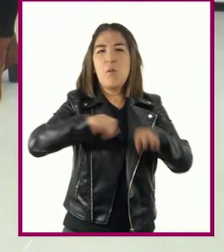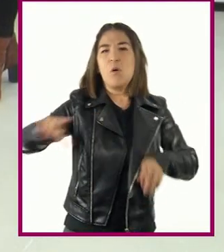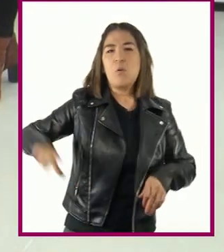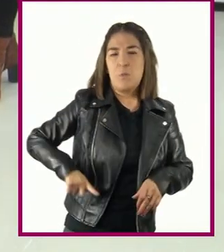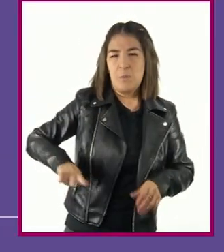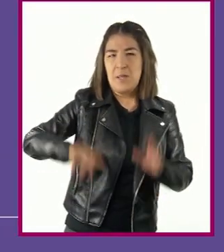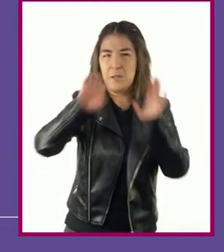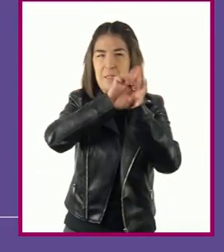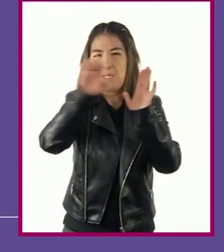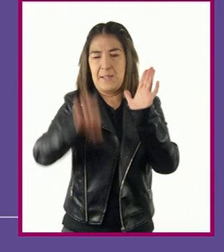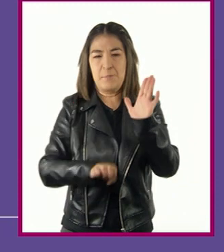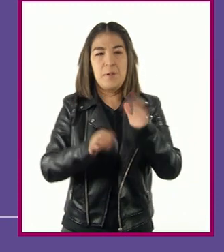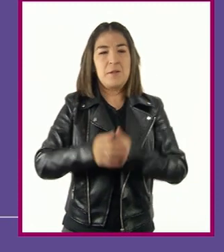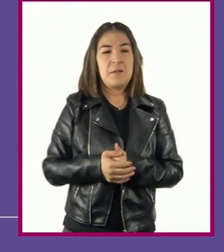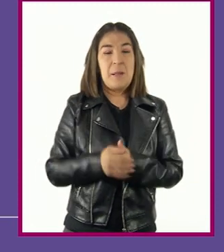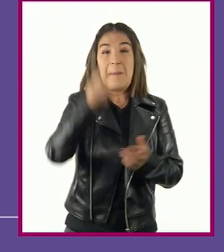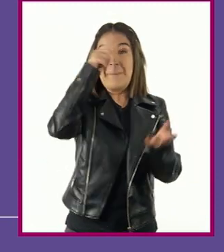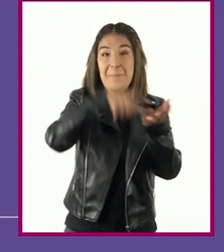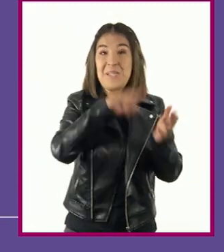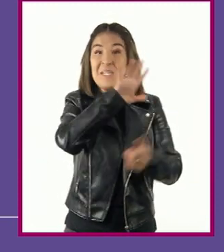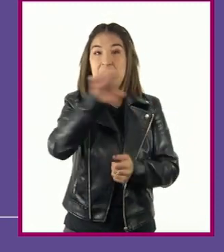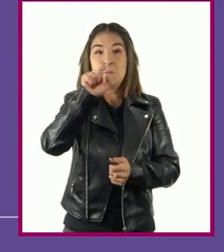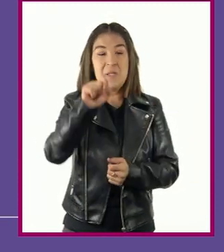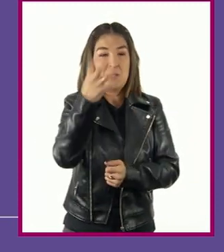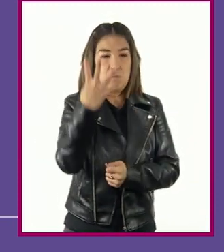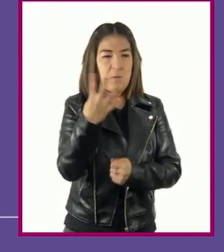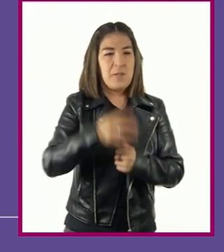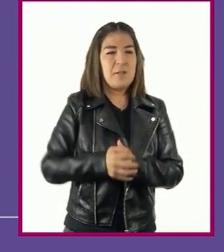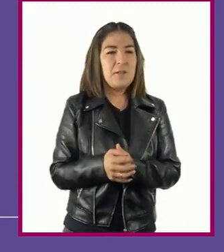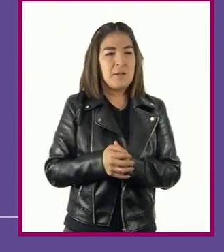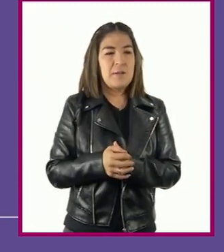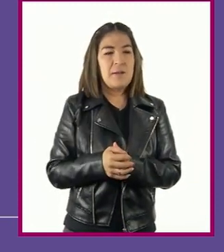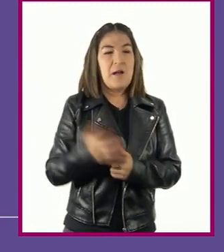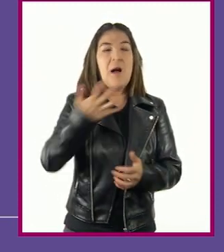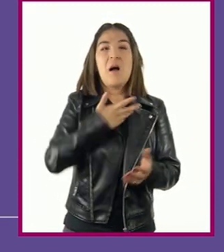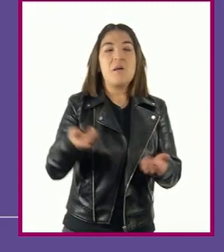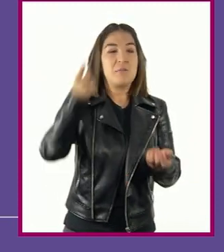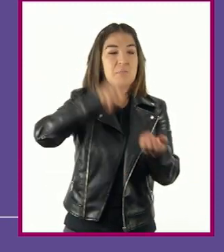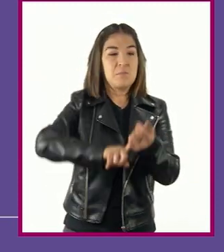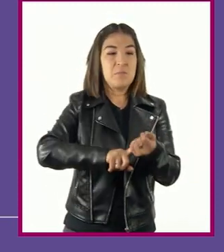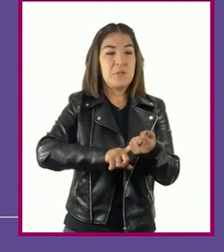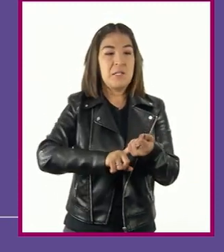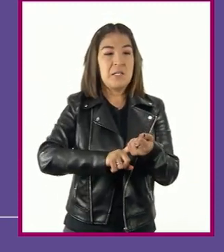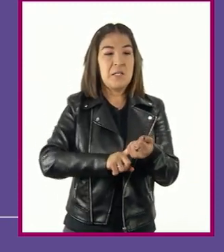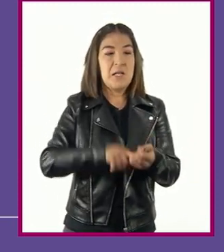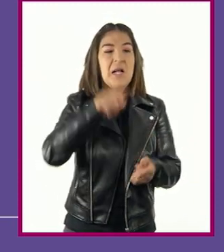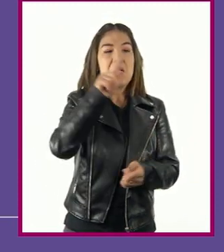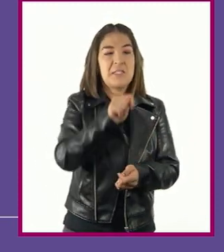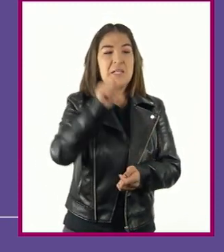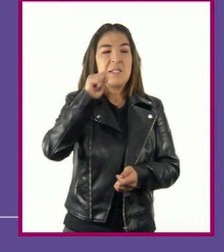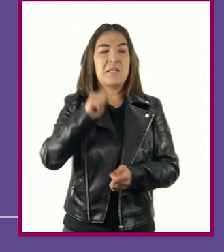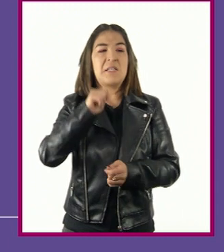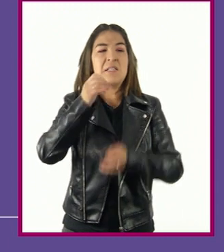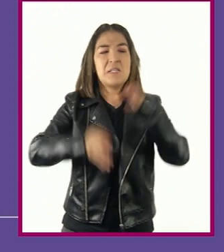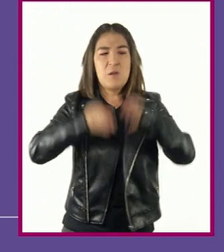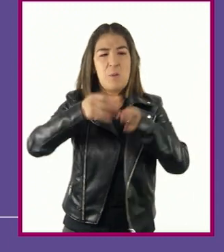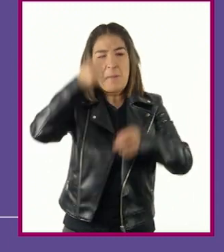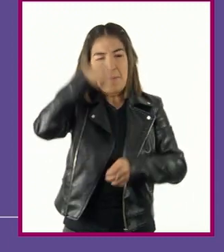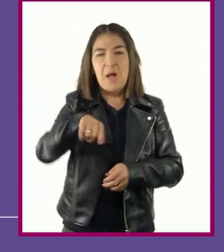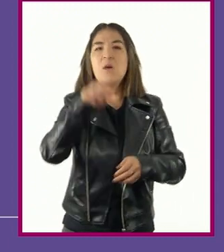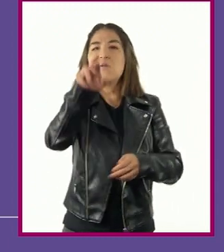Por ejemplo, en 1524 existía el Tribunal de Cuentas. En la Constitución de Cádiz